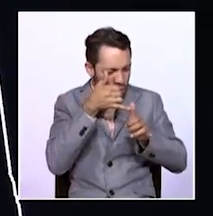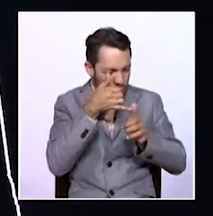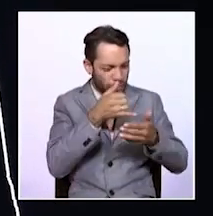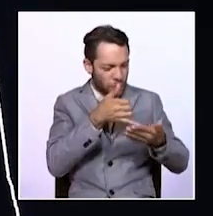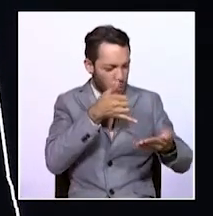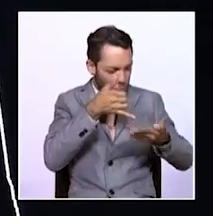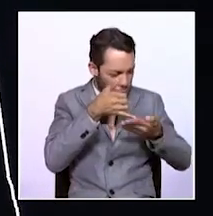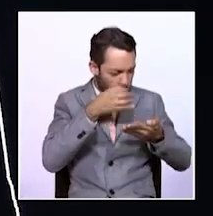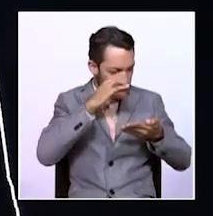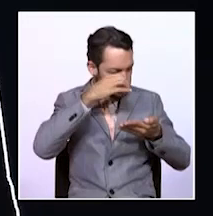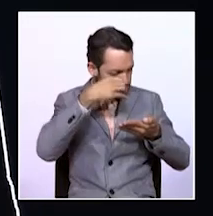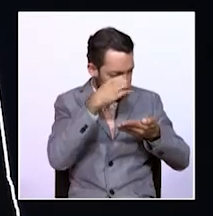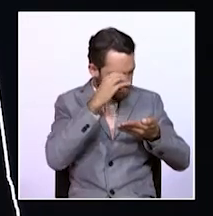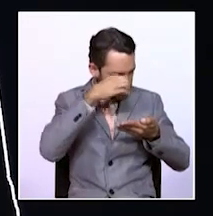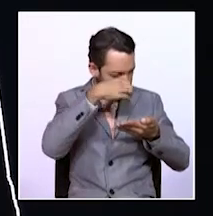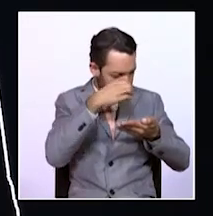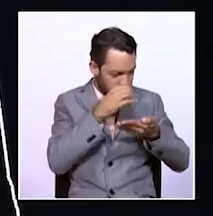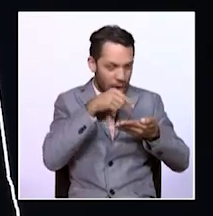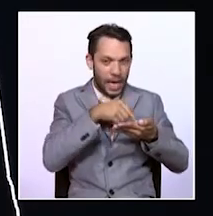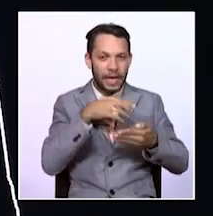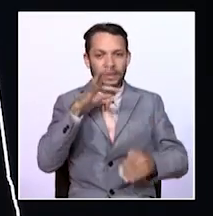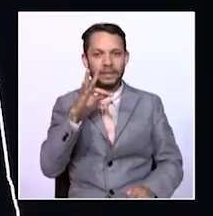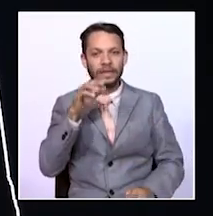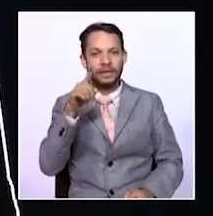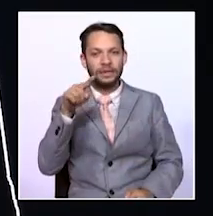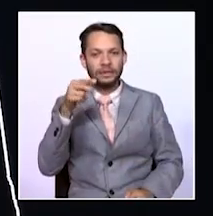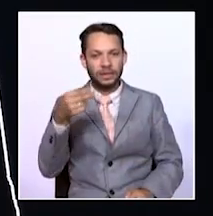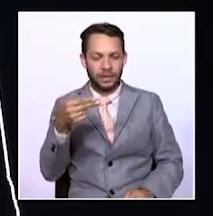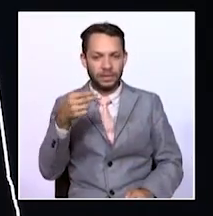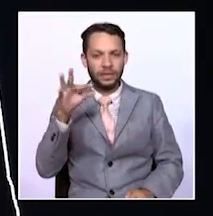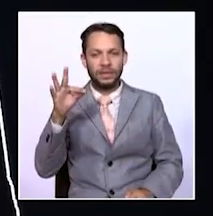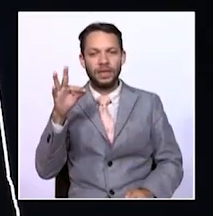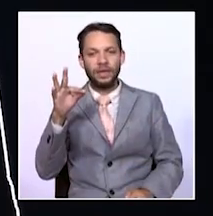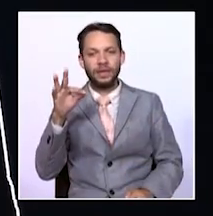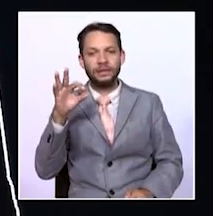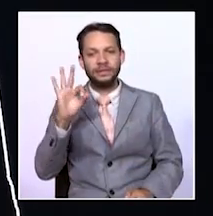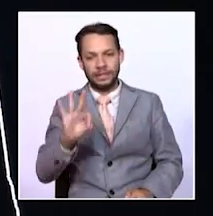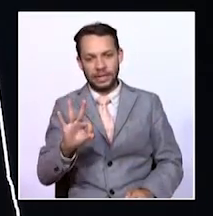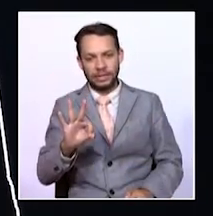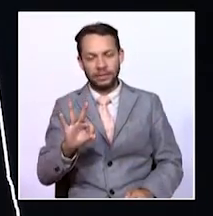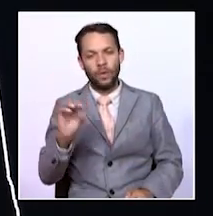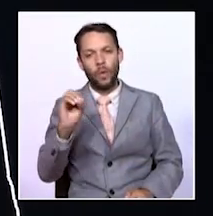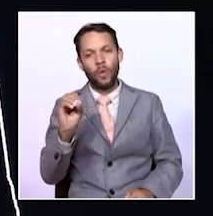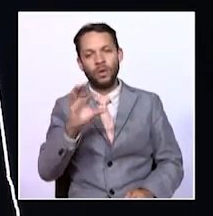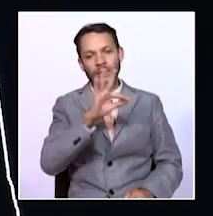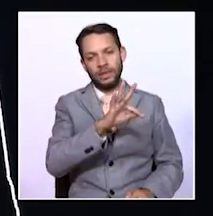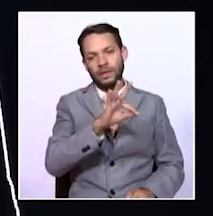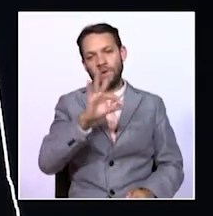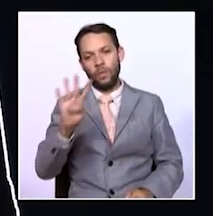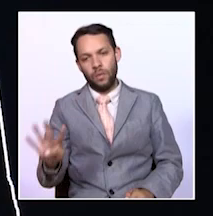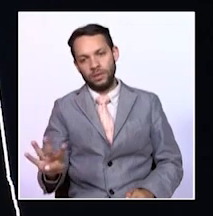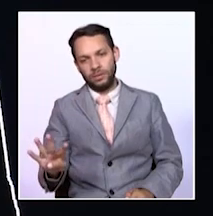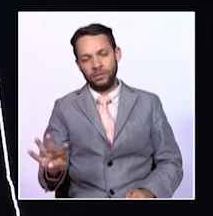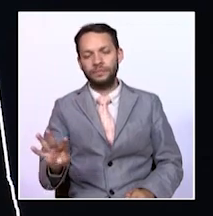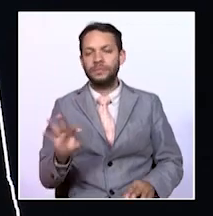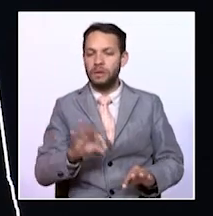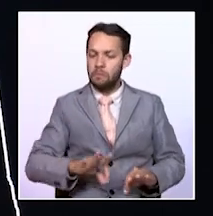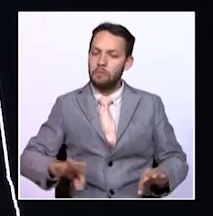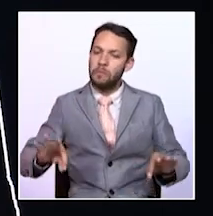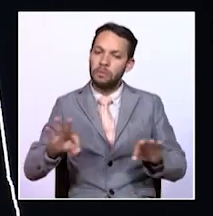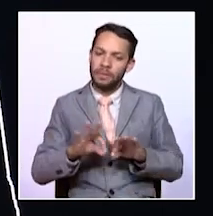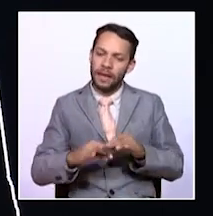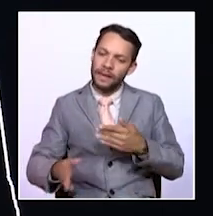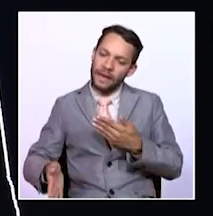un TSH, un T3, un T4 y ya comparativamente vemos si hay necesidad de